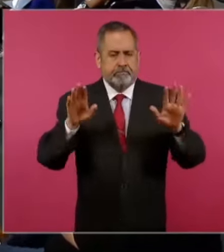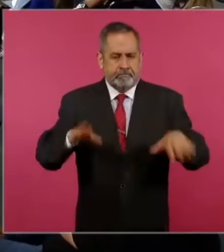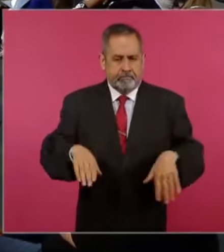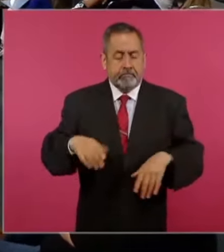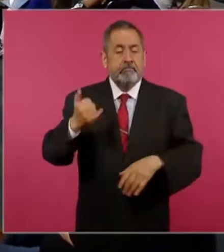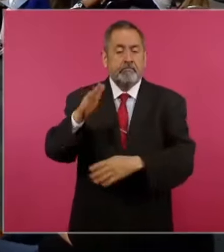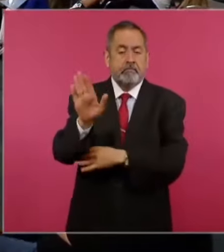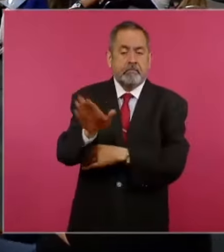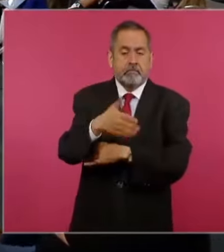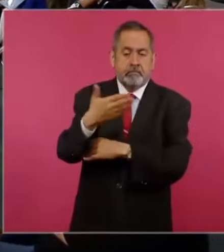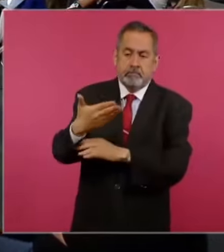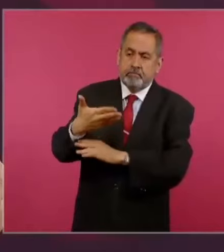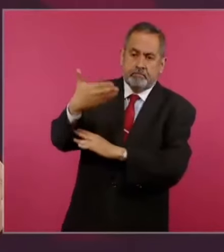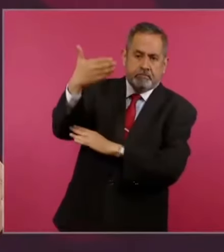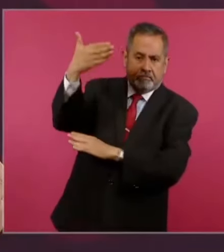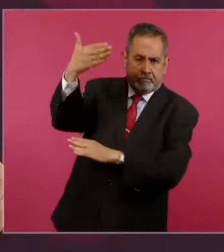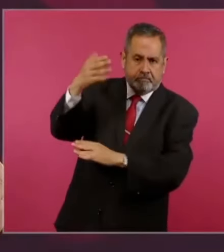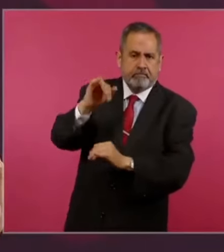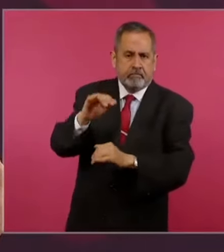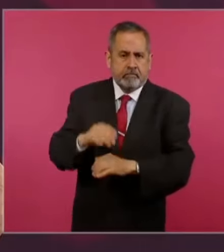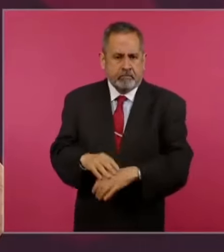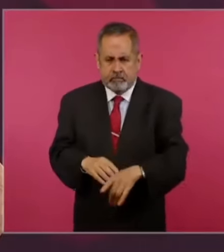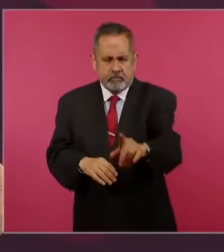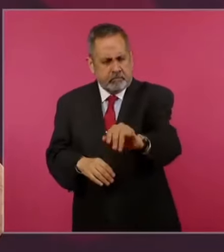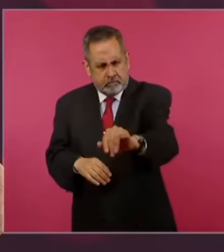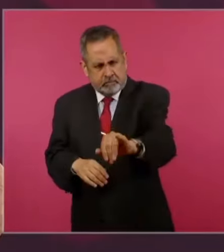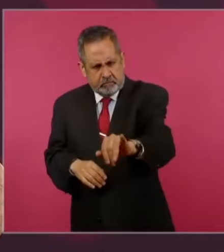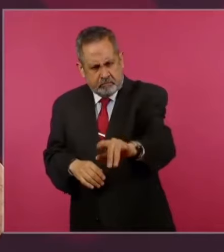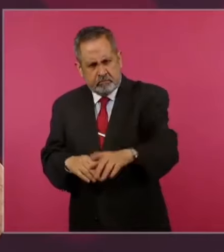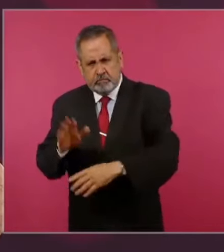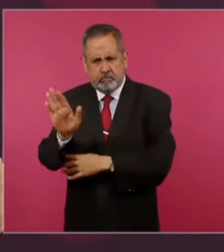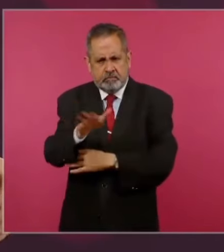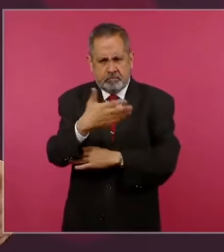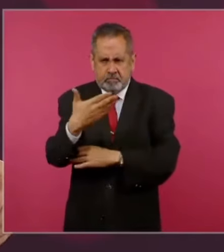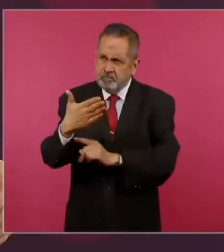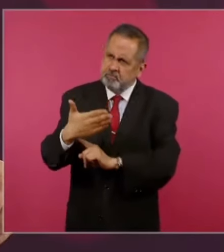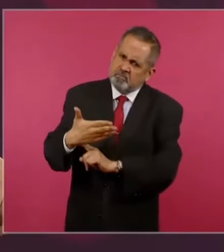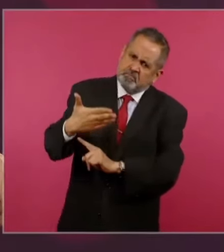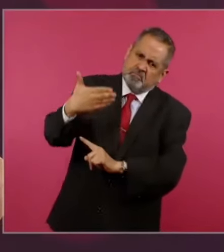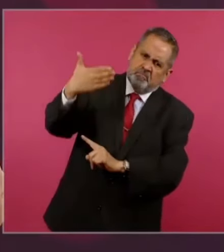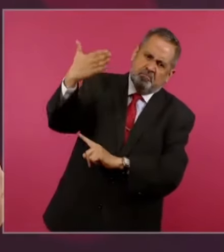estos últimos días. Sí, la bandera sí se tiene que izar. Yo no sé